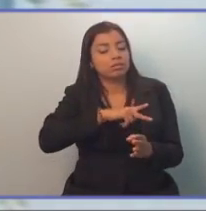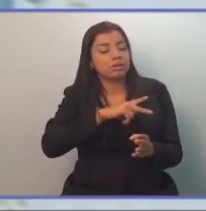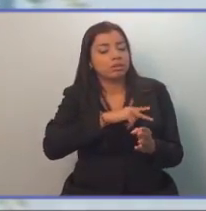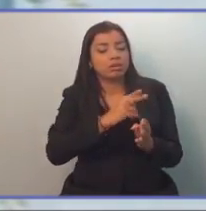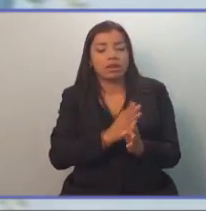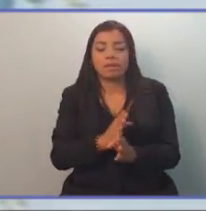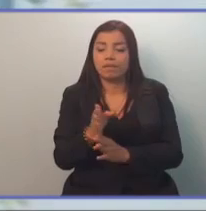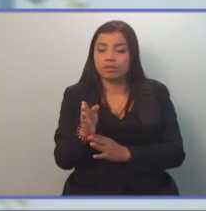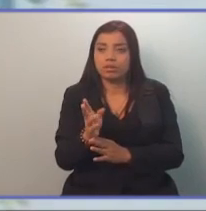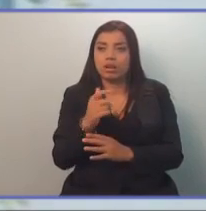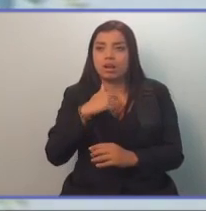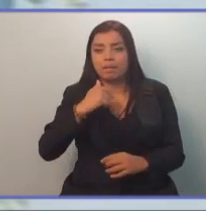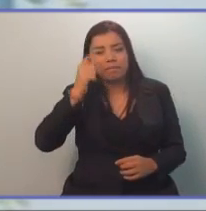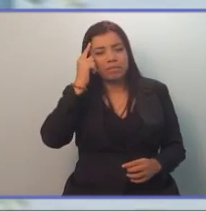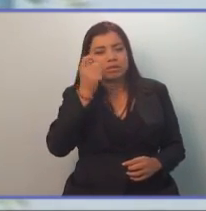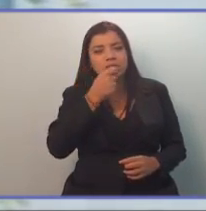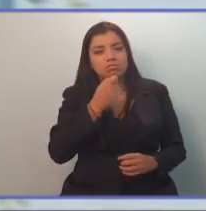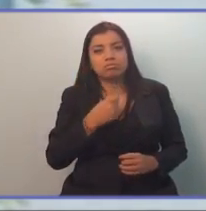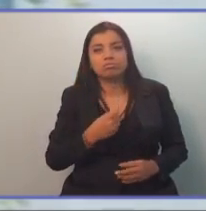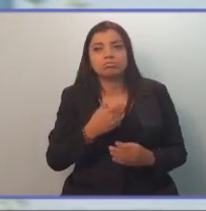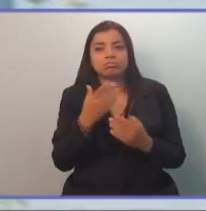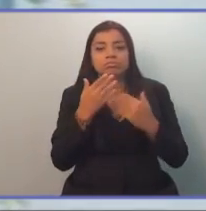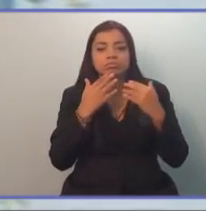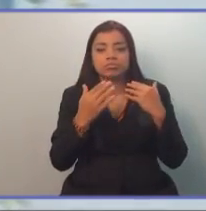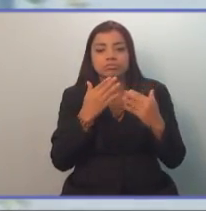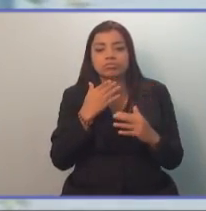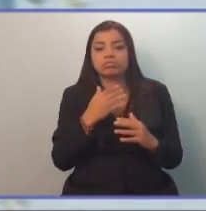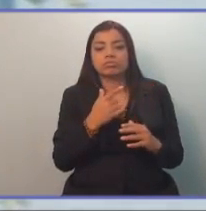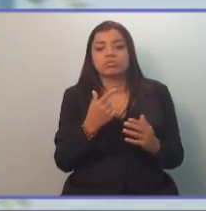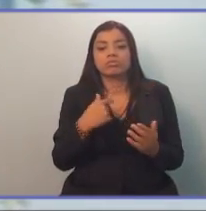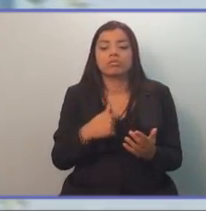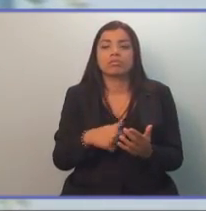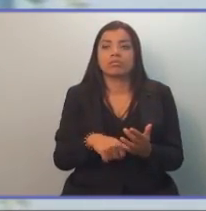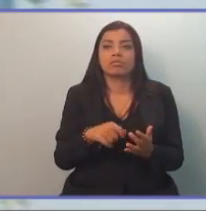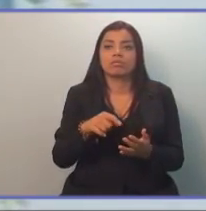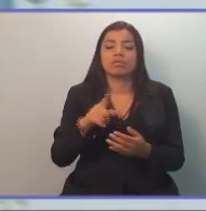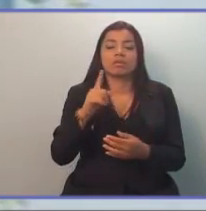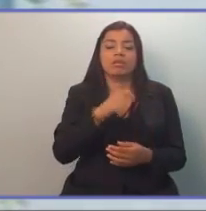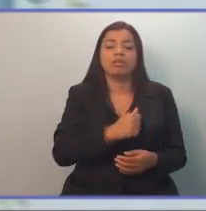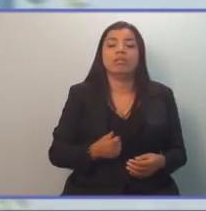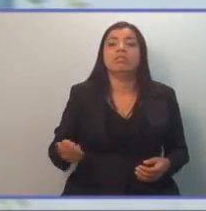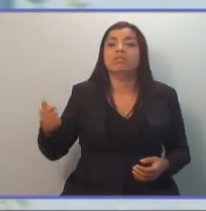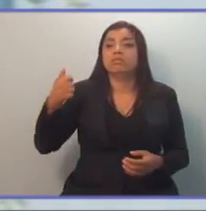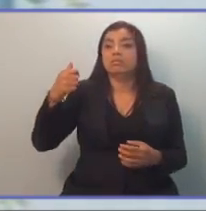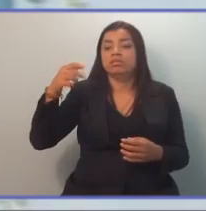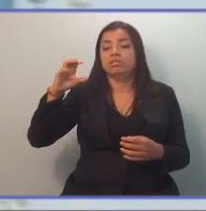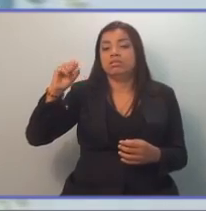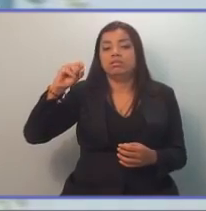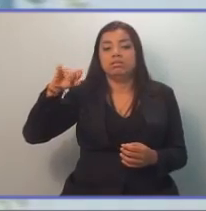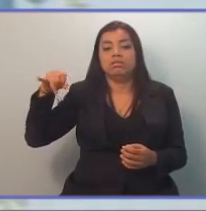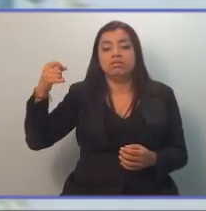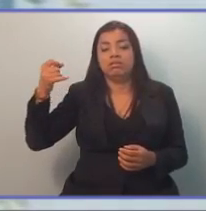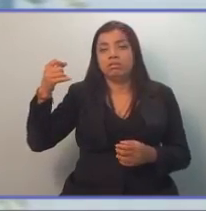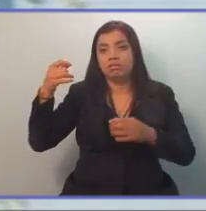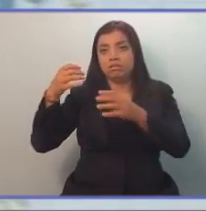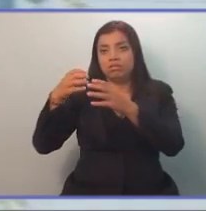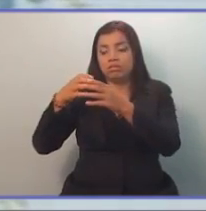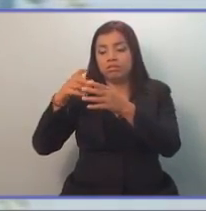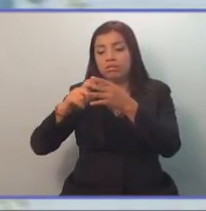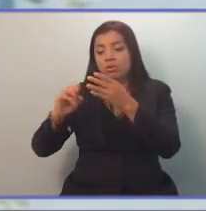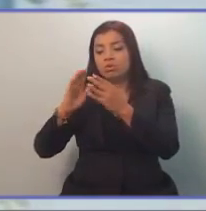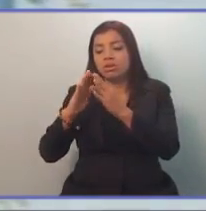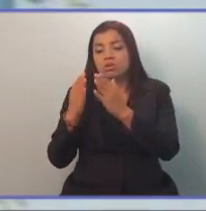que considero importante destacar para ser candidato al cargo de magistrado de la Corte Suprema de Justicia y particularmente a la Sala de